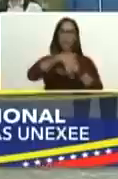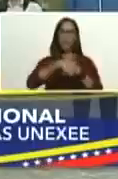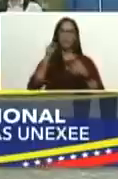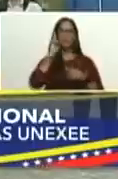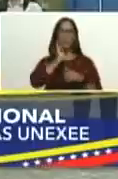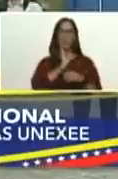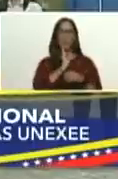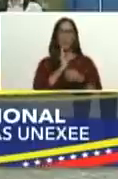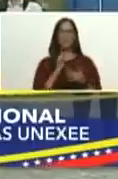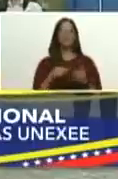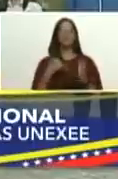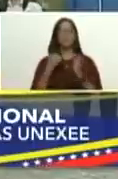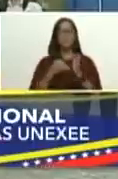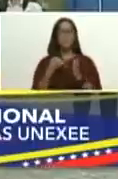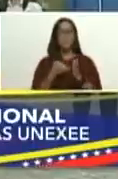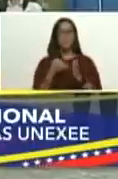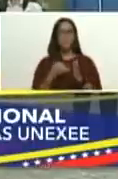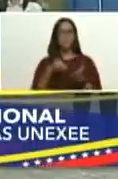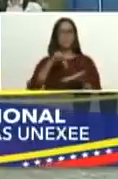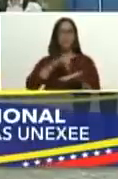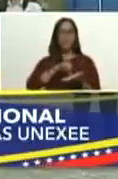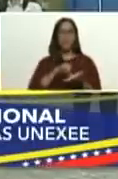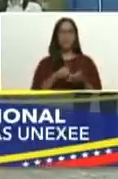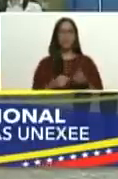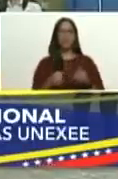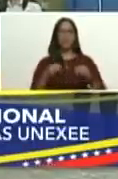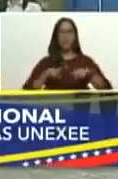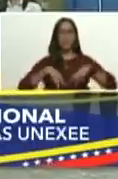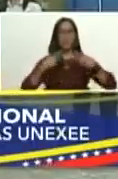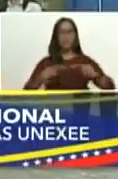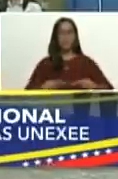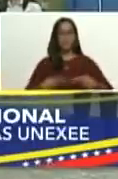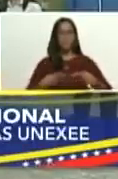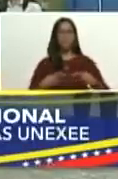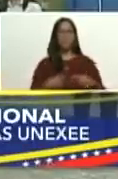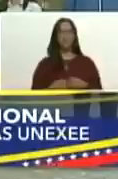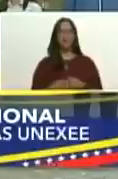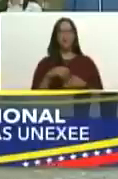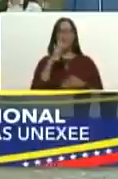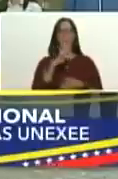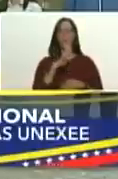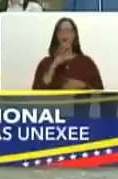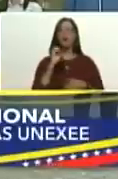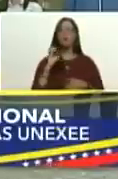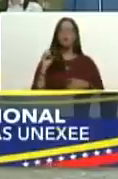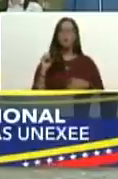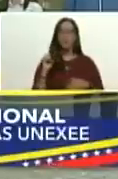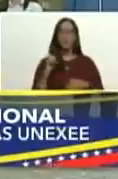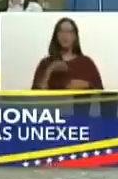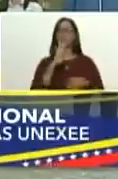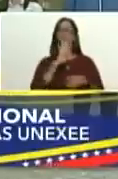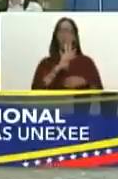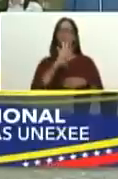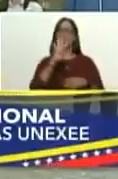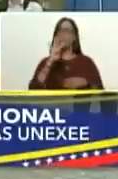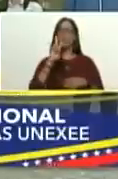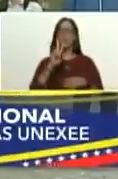sede que cuenta actualmente con 442